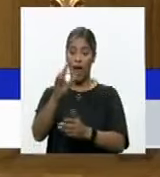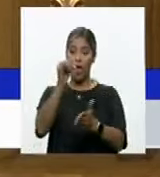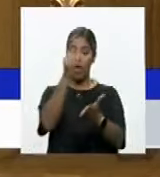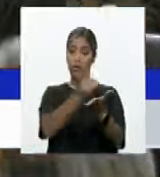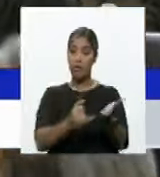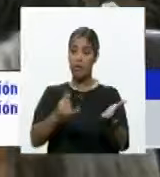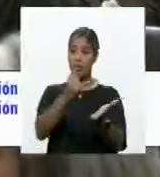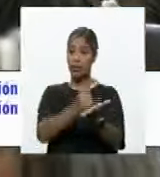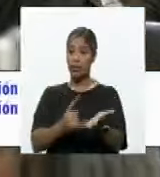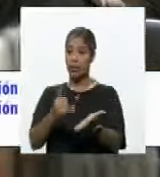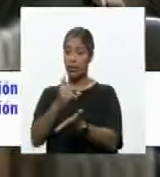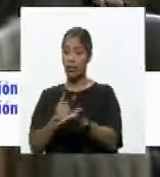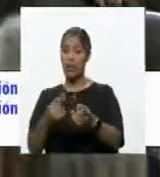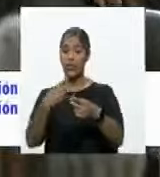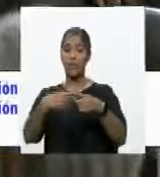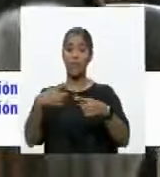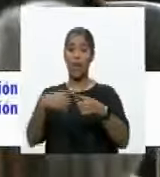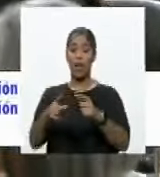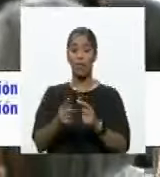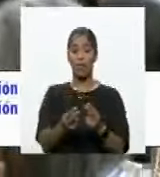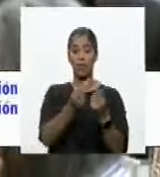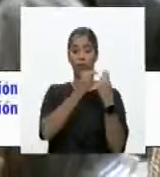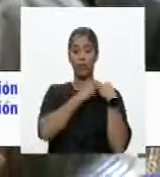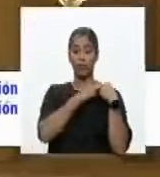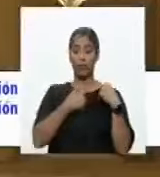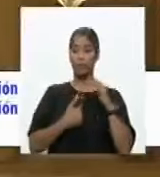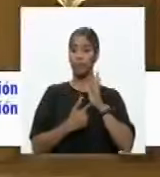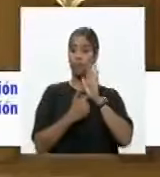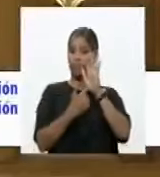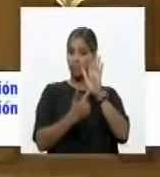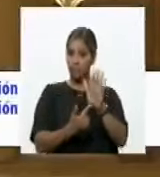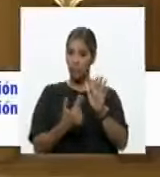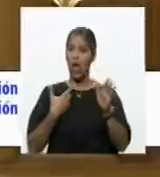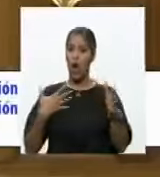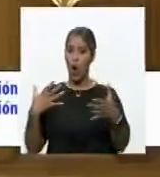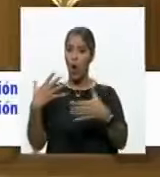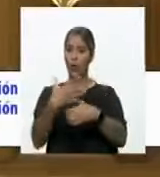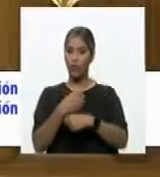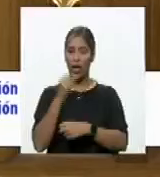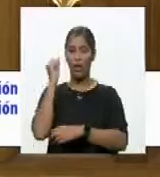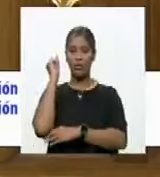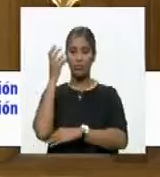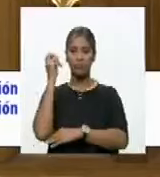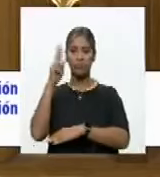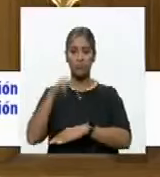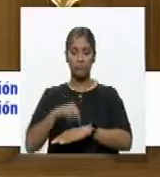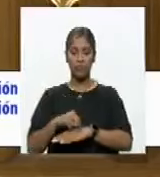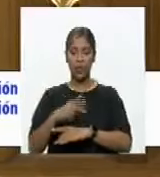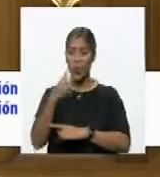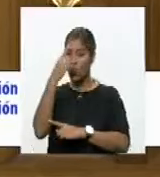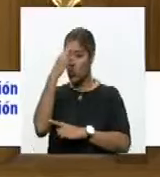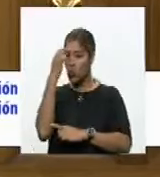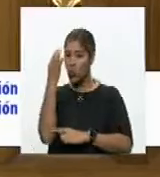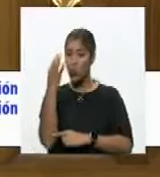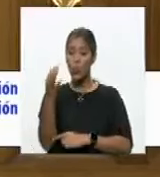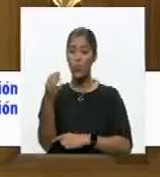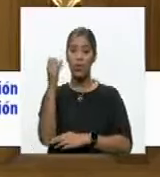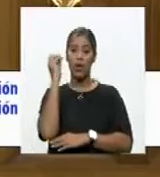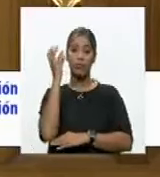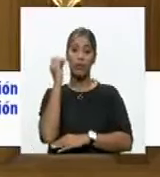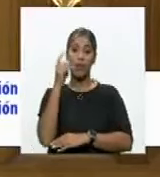cargos, lo que hicieron fue manifestar confianza en este Parlamento, el único Parlamento que